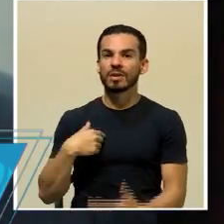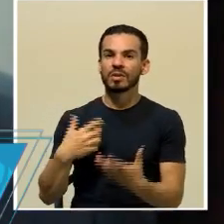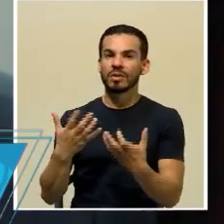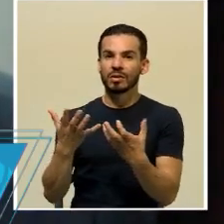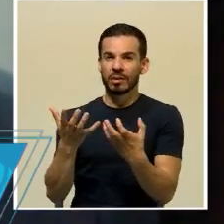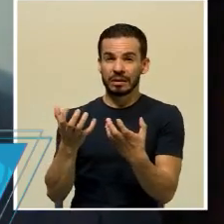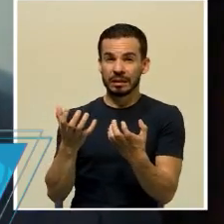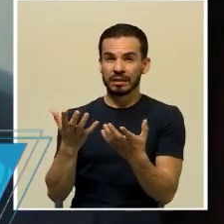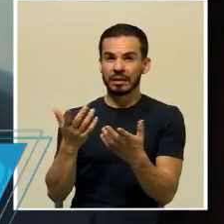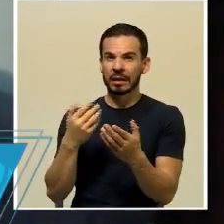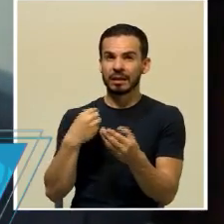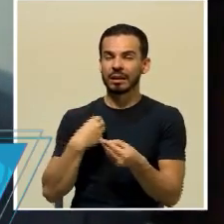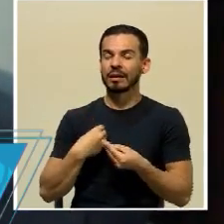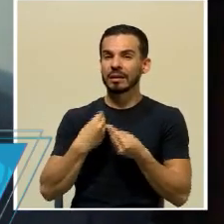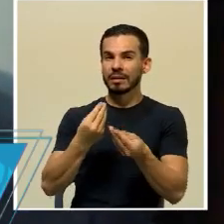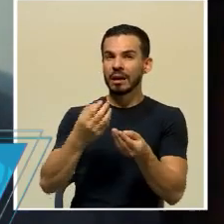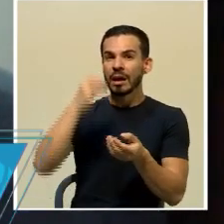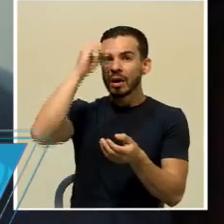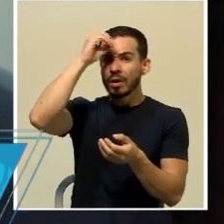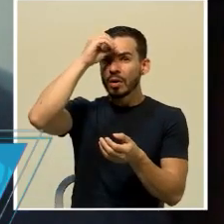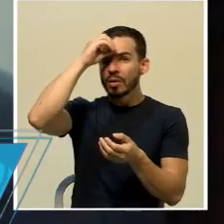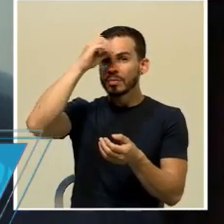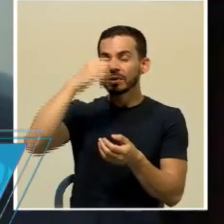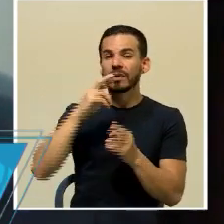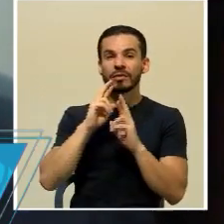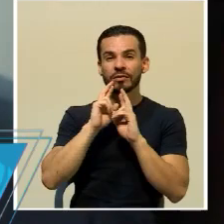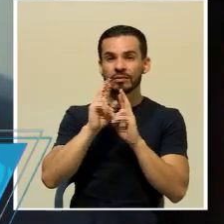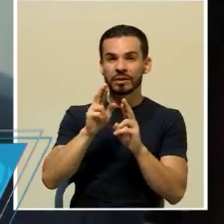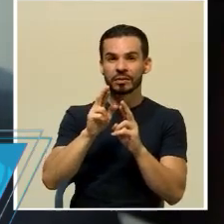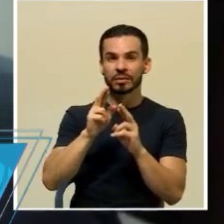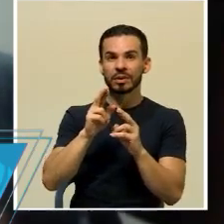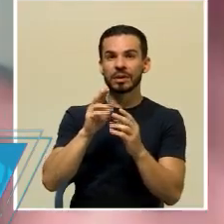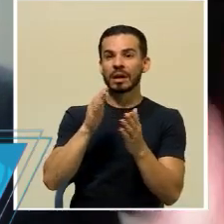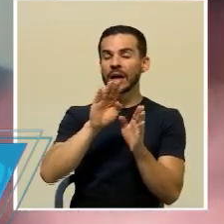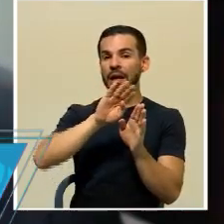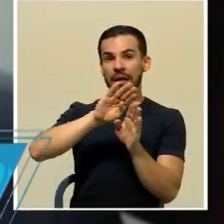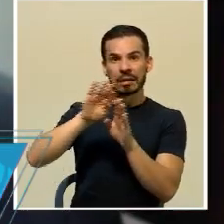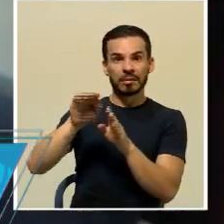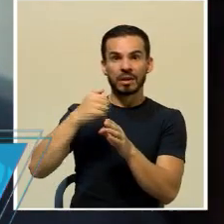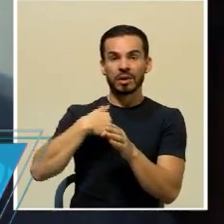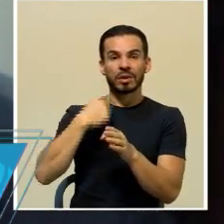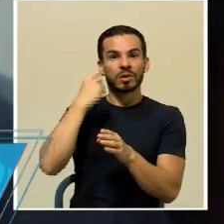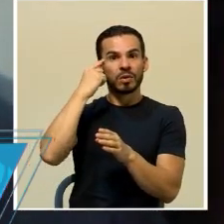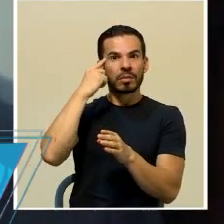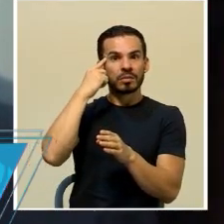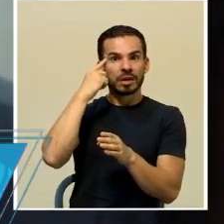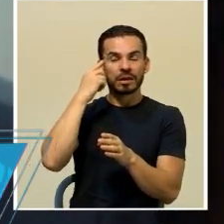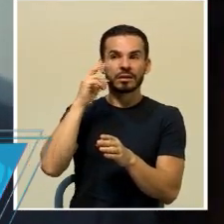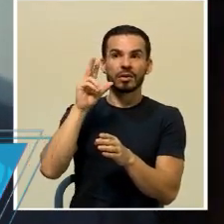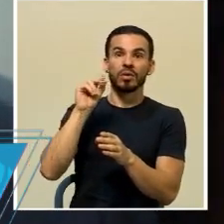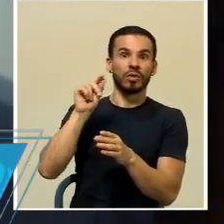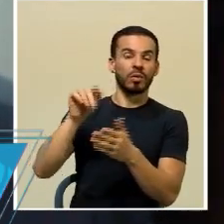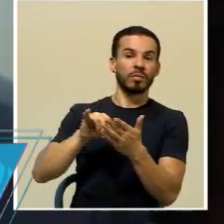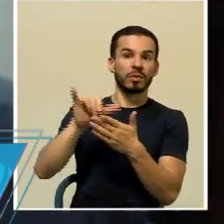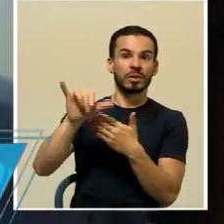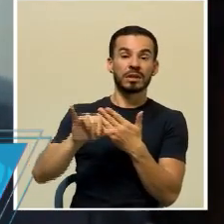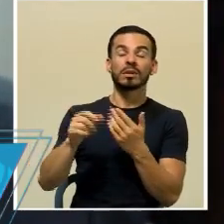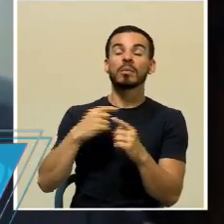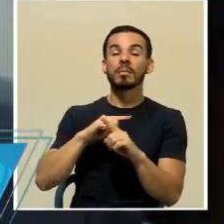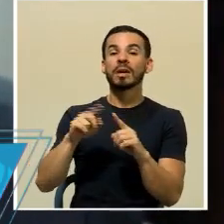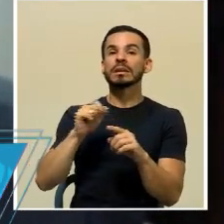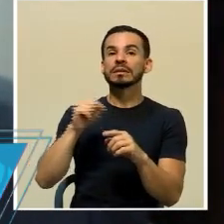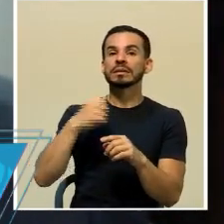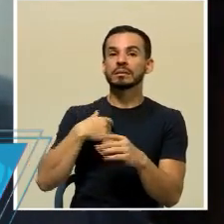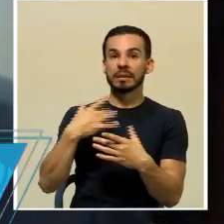Quiero emitir el criterio, responderle a usted su pregunta al margen de lo que yo piense o no sobre el proyecto, pero sí me